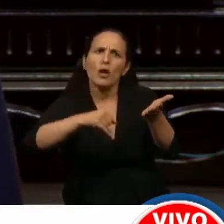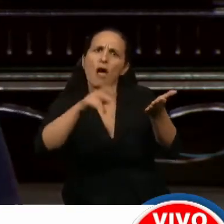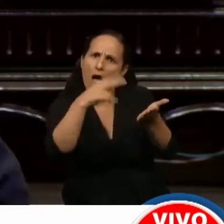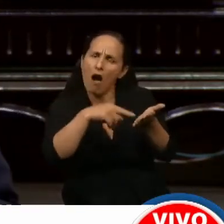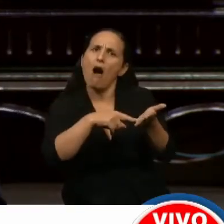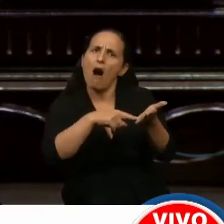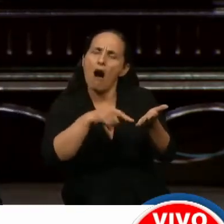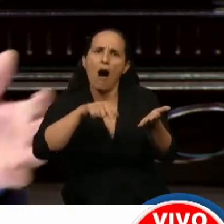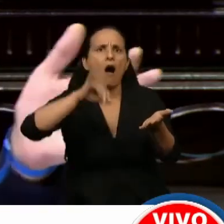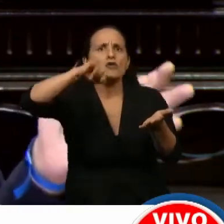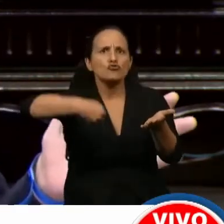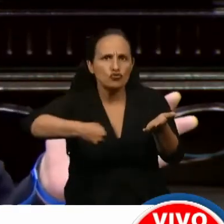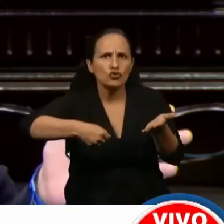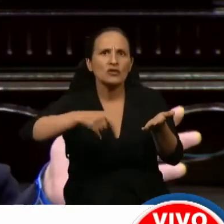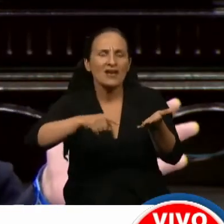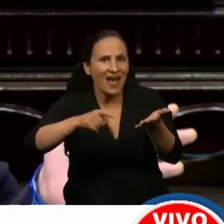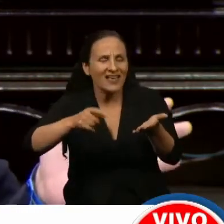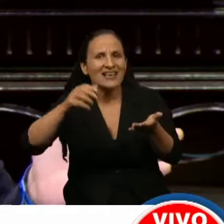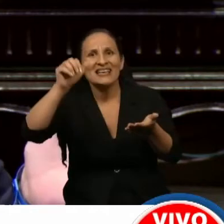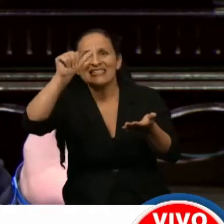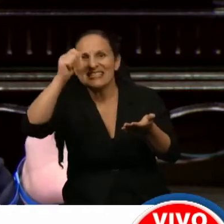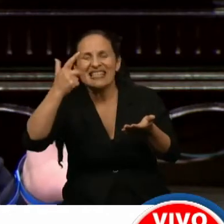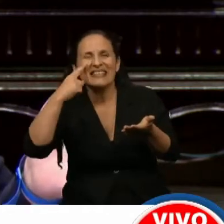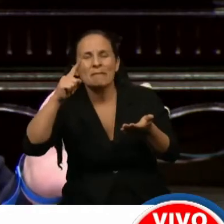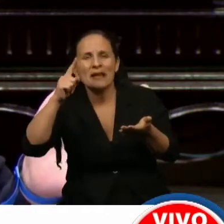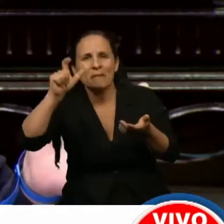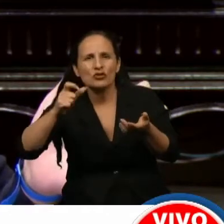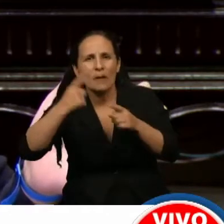ahora sí, sube a 63.000 personas diarias.